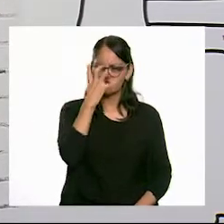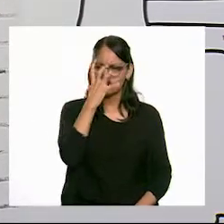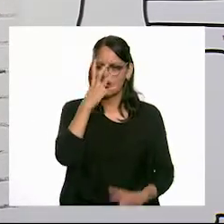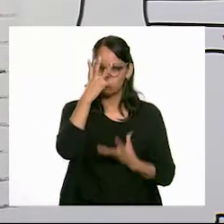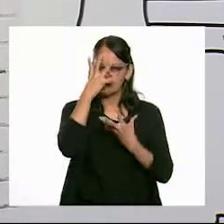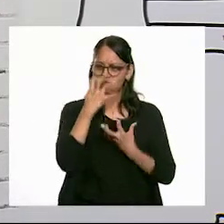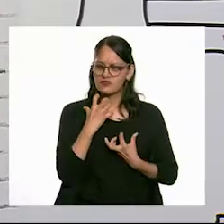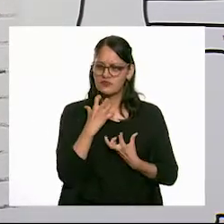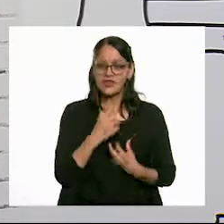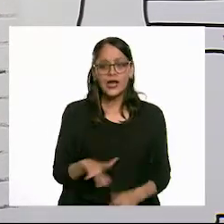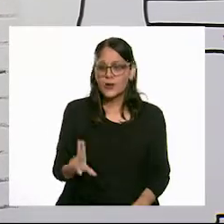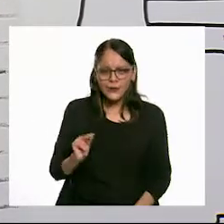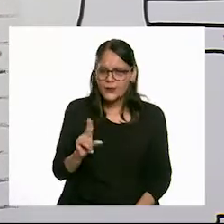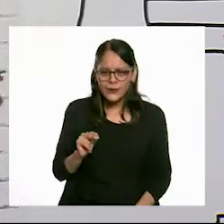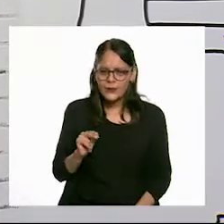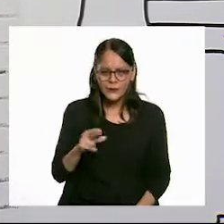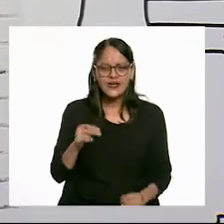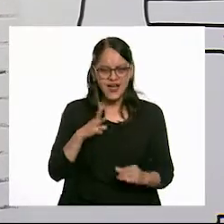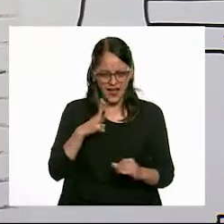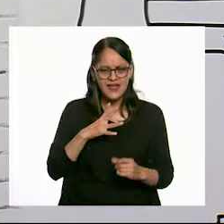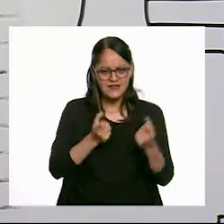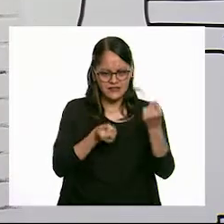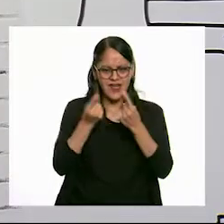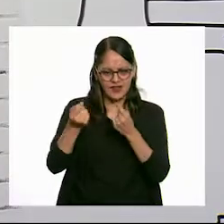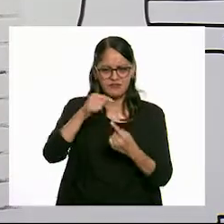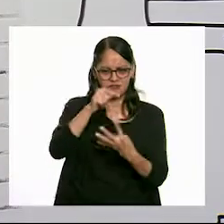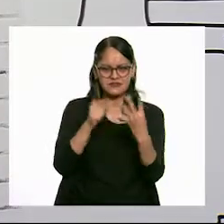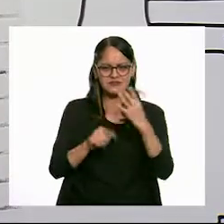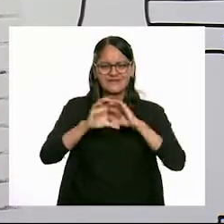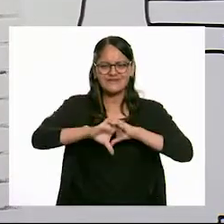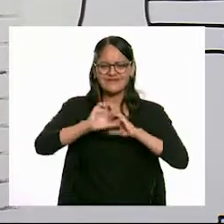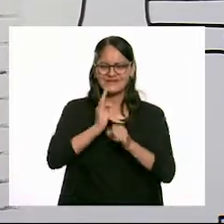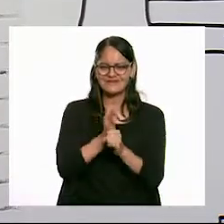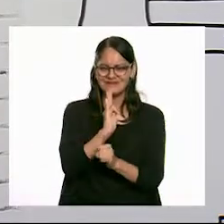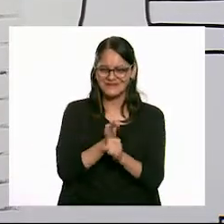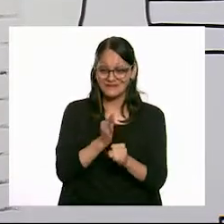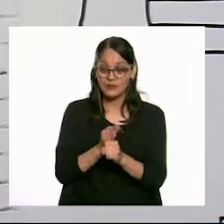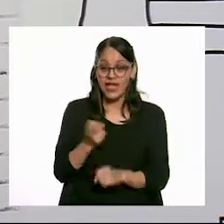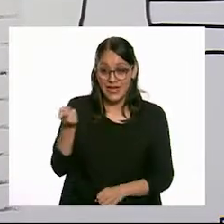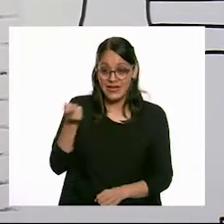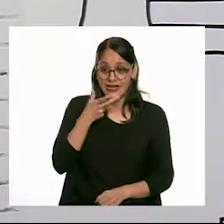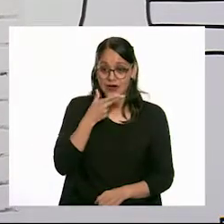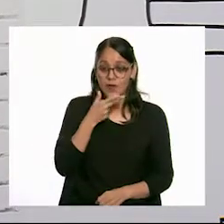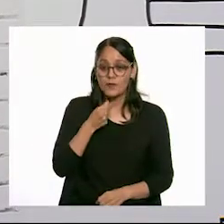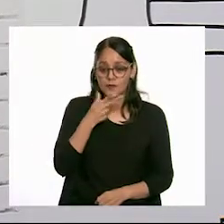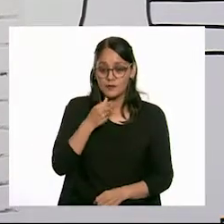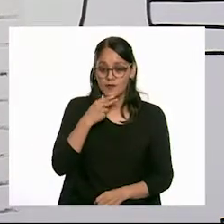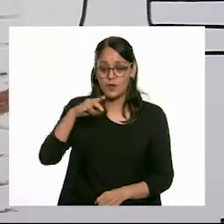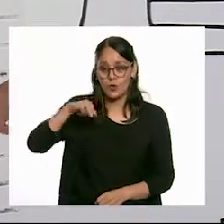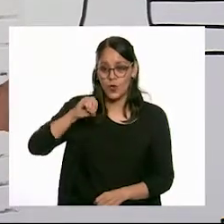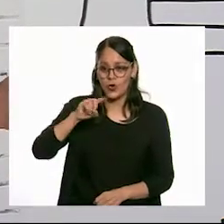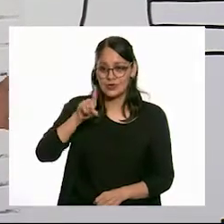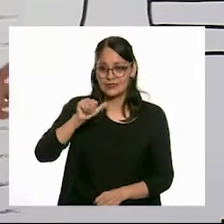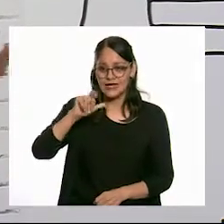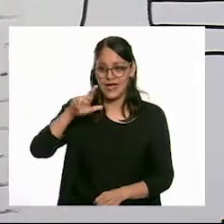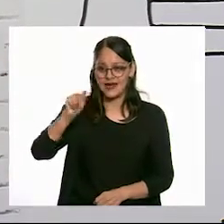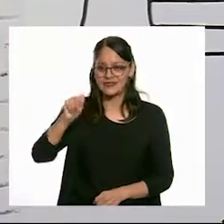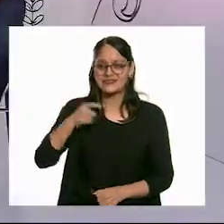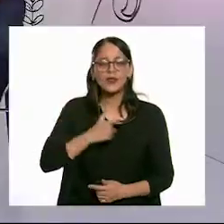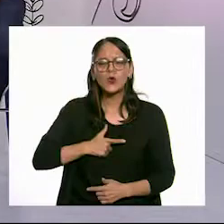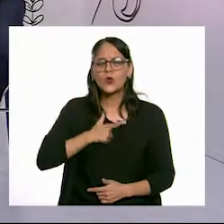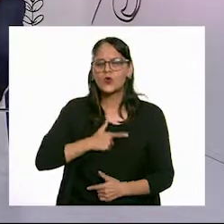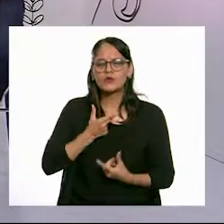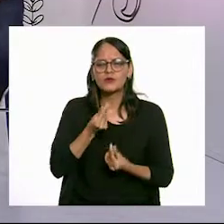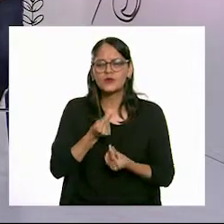triste. No, hay una cantidad de óperas tan divertidas y Las Bodas de Fígaro de Mozart. Mozart le encantaba burlarse. Ajá.